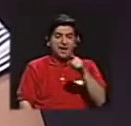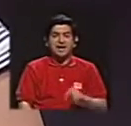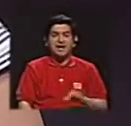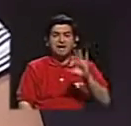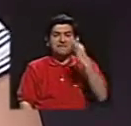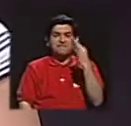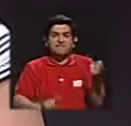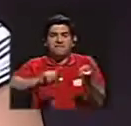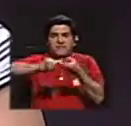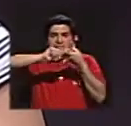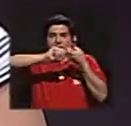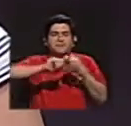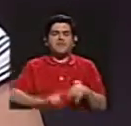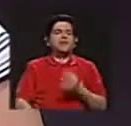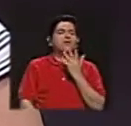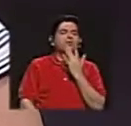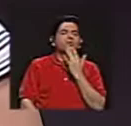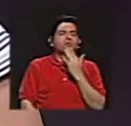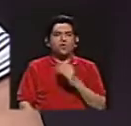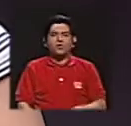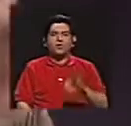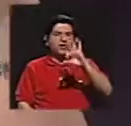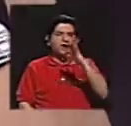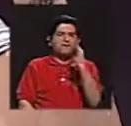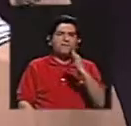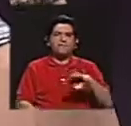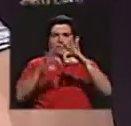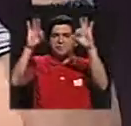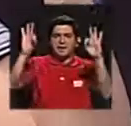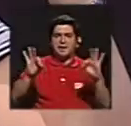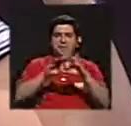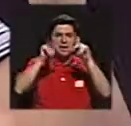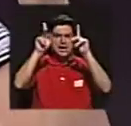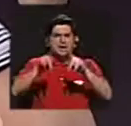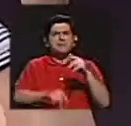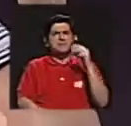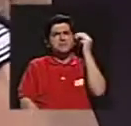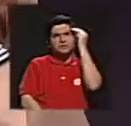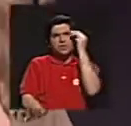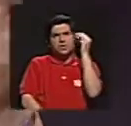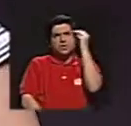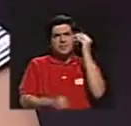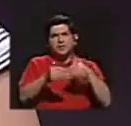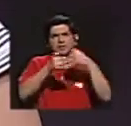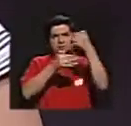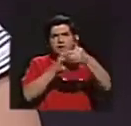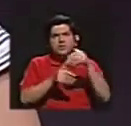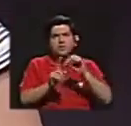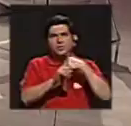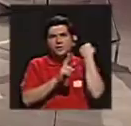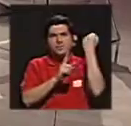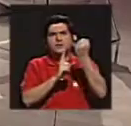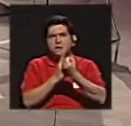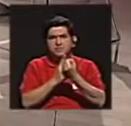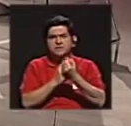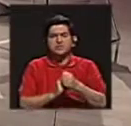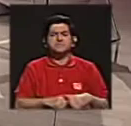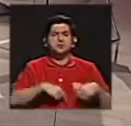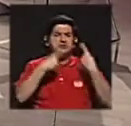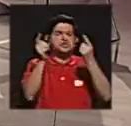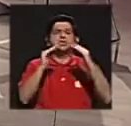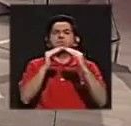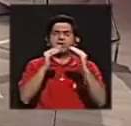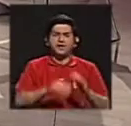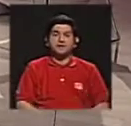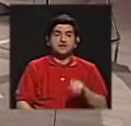anzuelo de colores, formas, imágenes, y la persona se va meditando al respecto para su casa. Esa